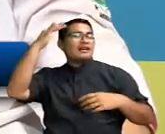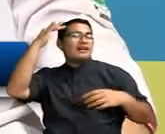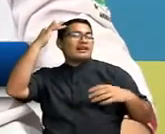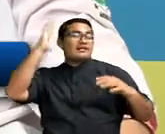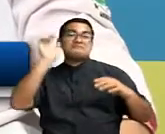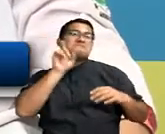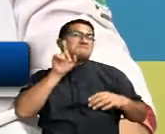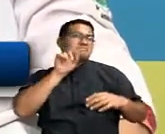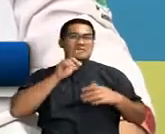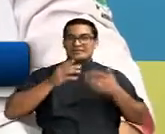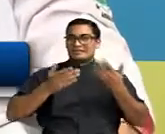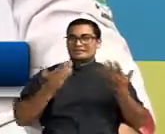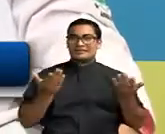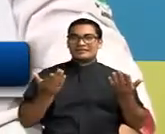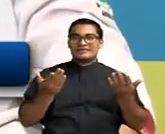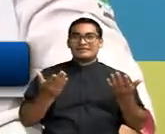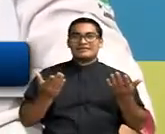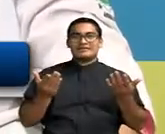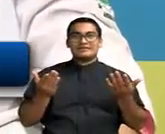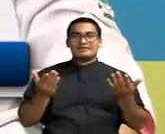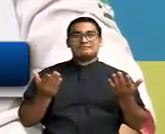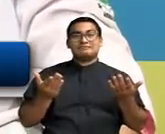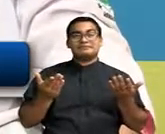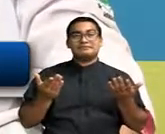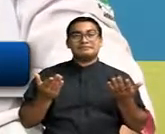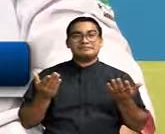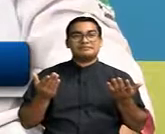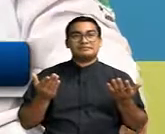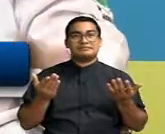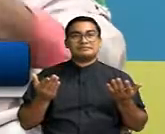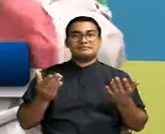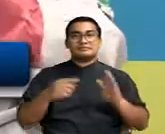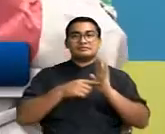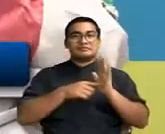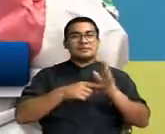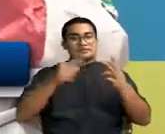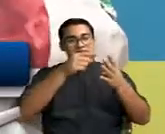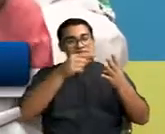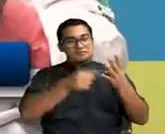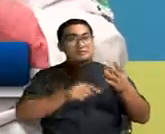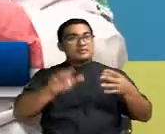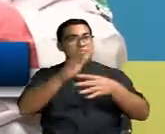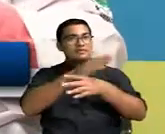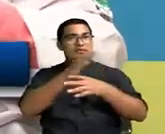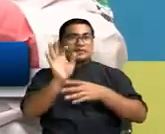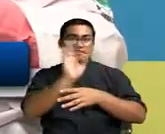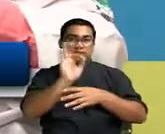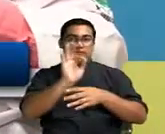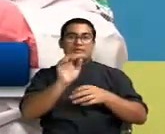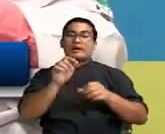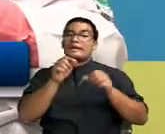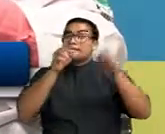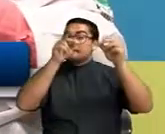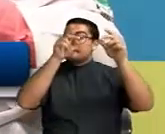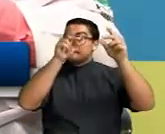haber, auditivas. Entonces, cuando aparecen todos estos síntomas floridos de una